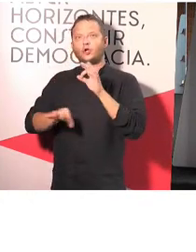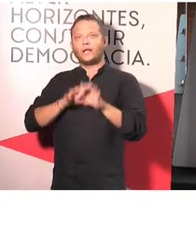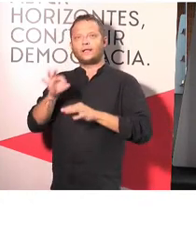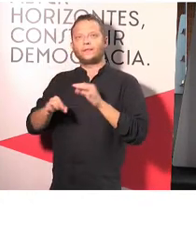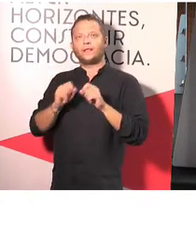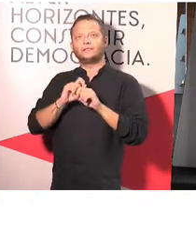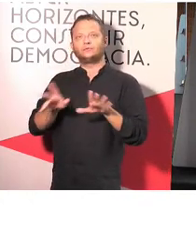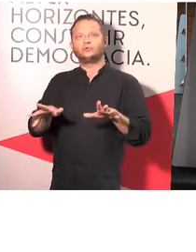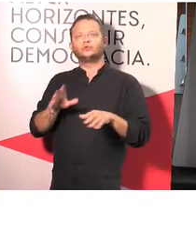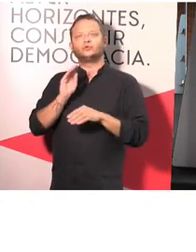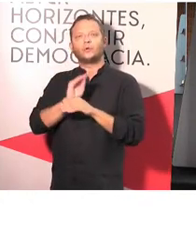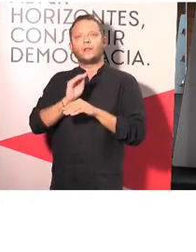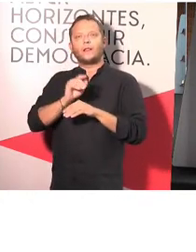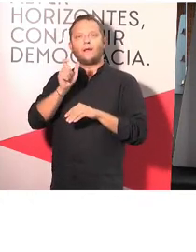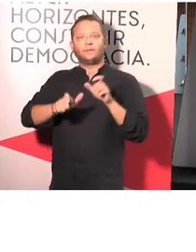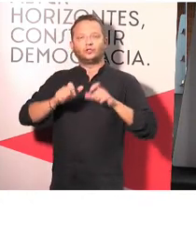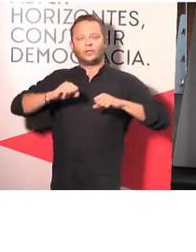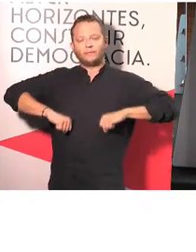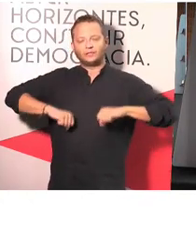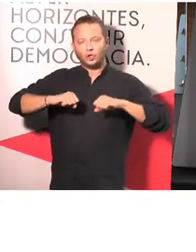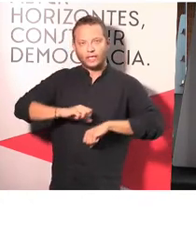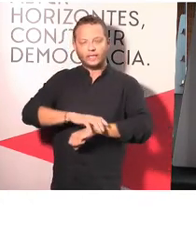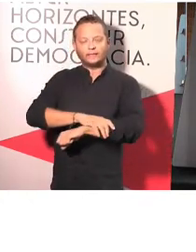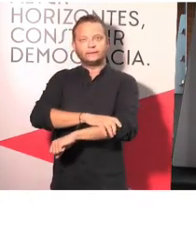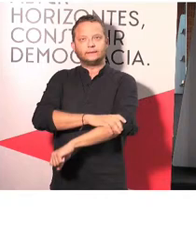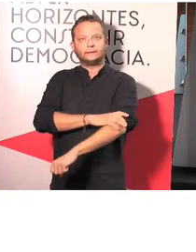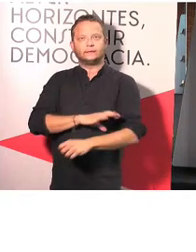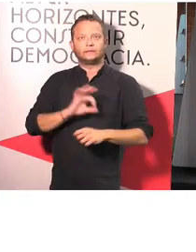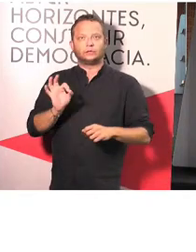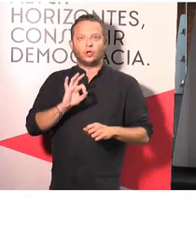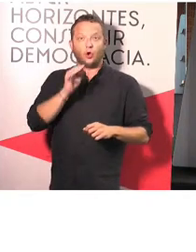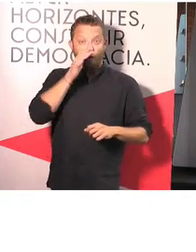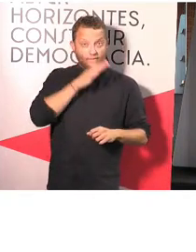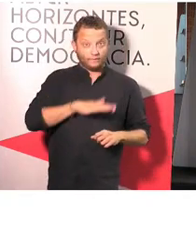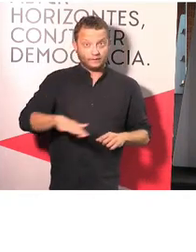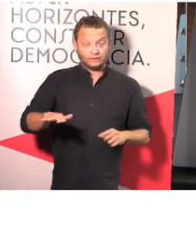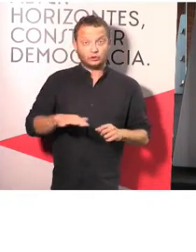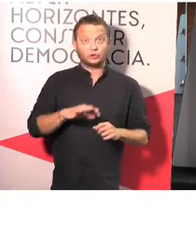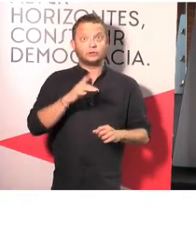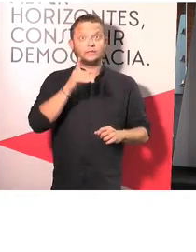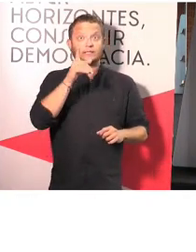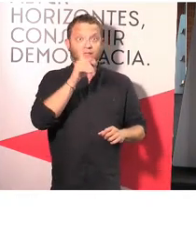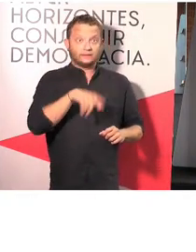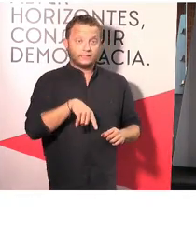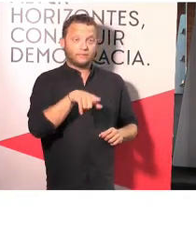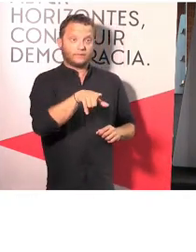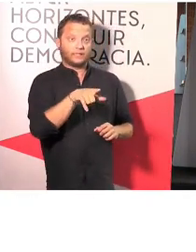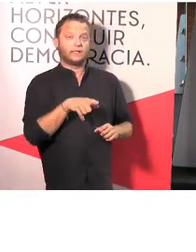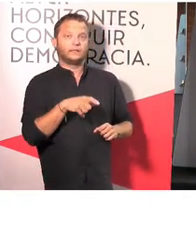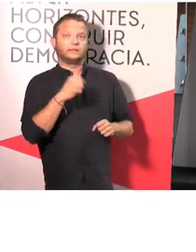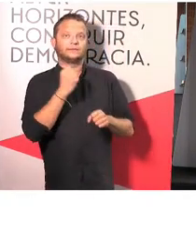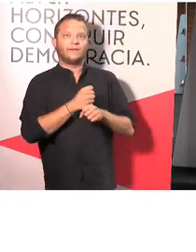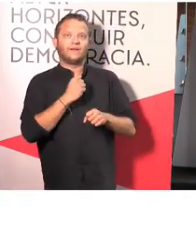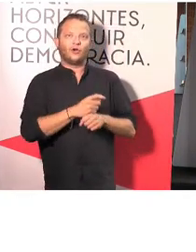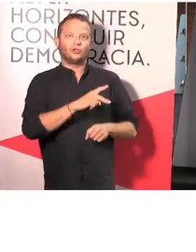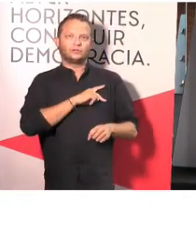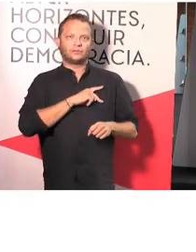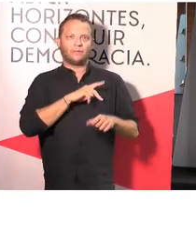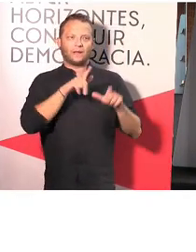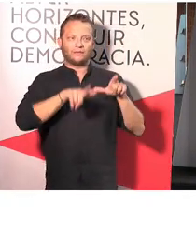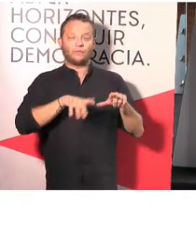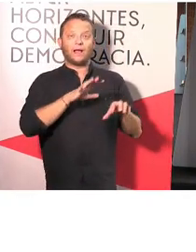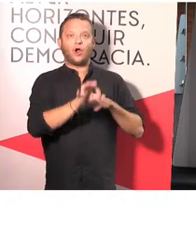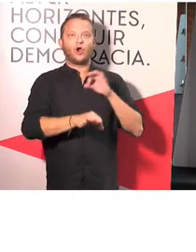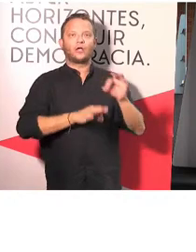la distribución de cuidados a personas mayores, a infantes, ¿no? O también el trabajo sexual, ¿no? Plataformas que